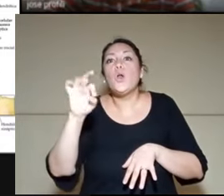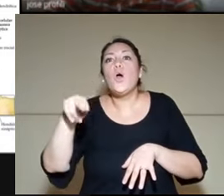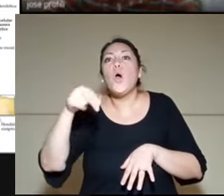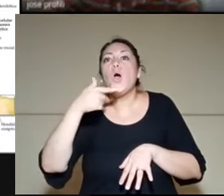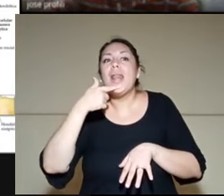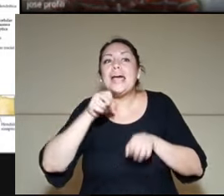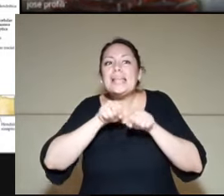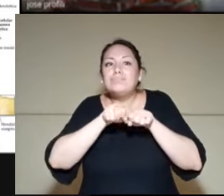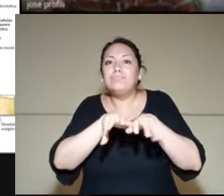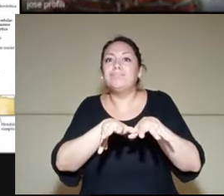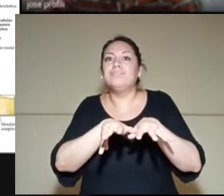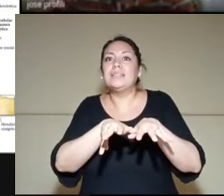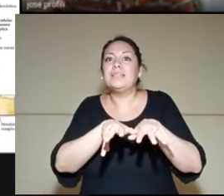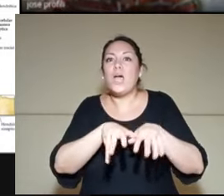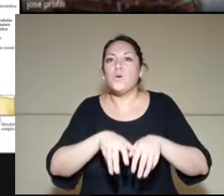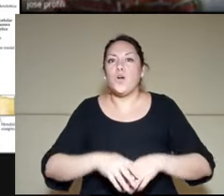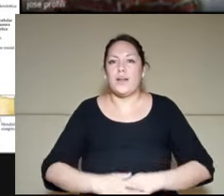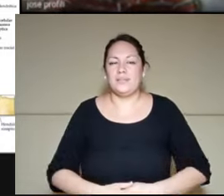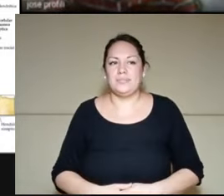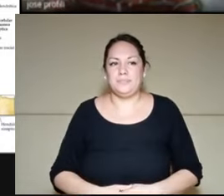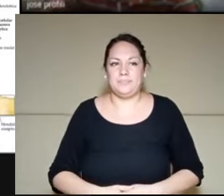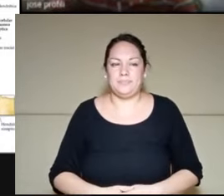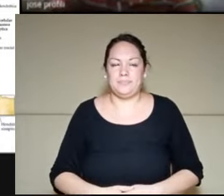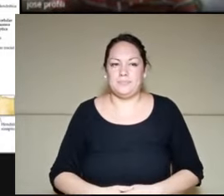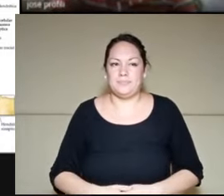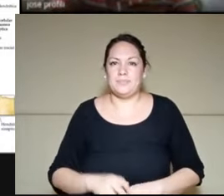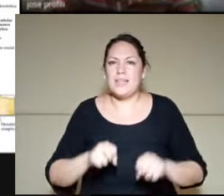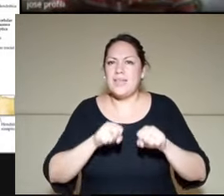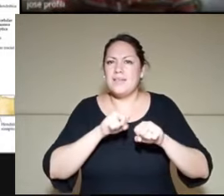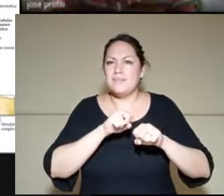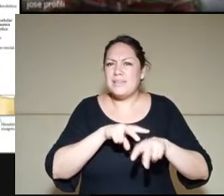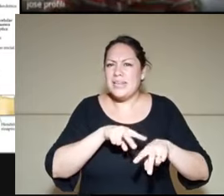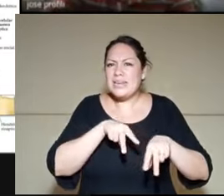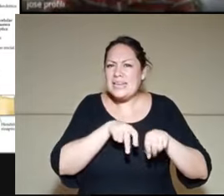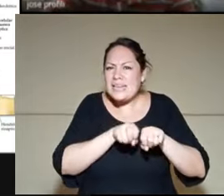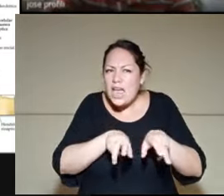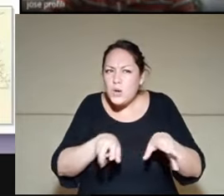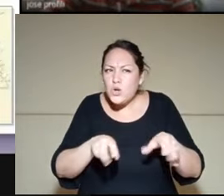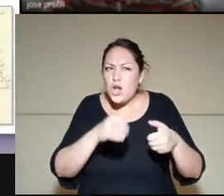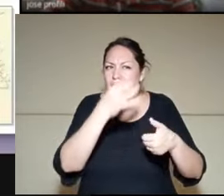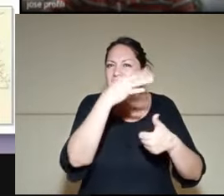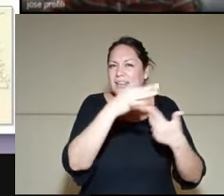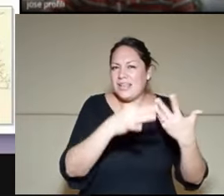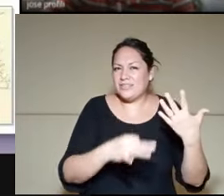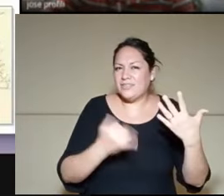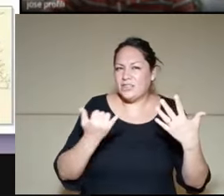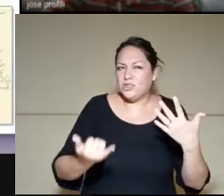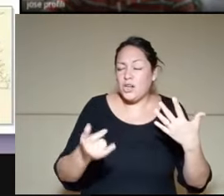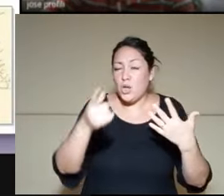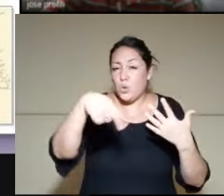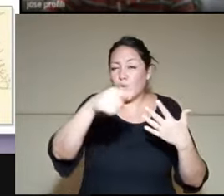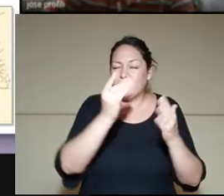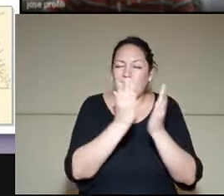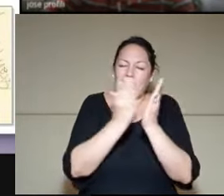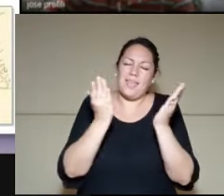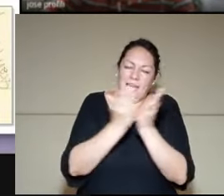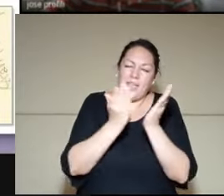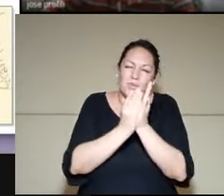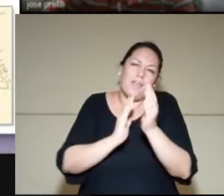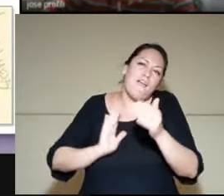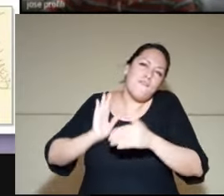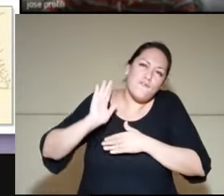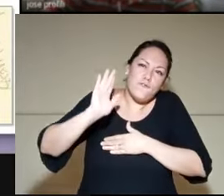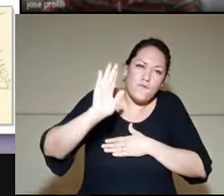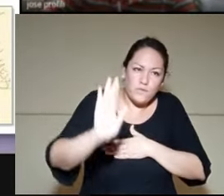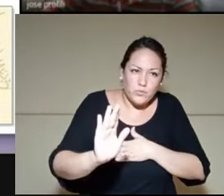viendo y ustedes van a estudiar para el próximo encuentro. Esas neuronas van a tener una clasificación que también ustedes las